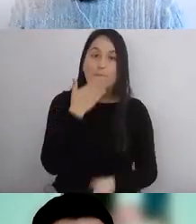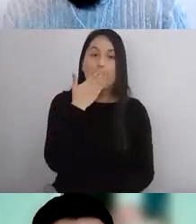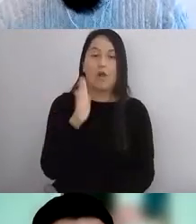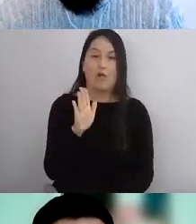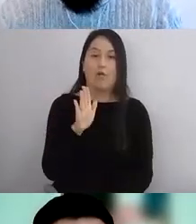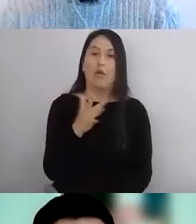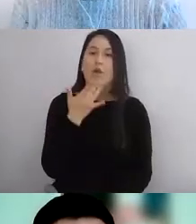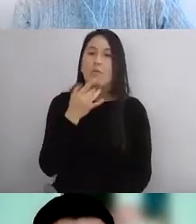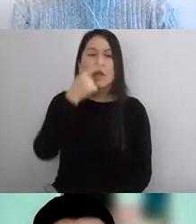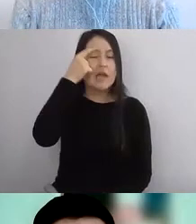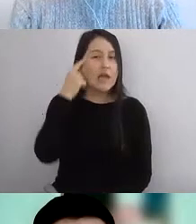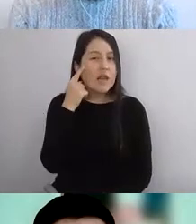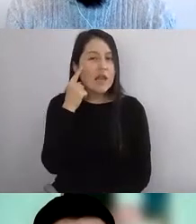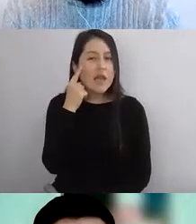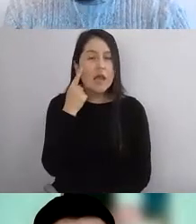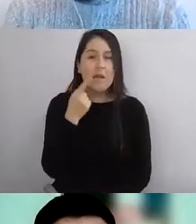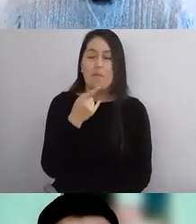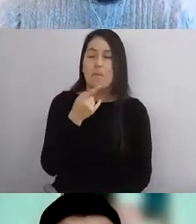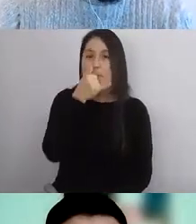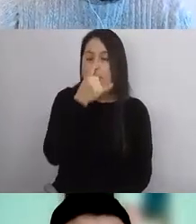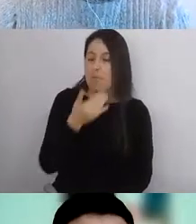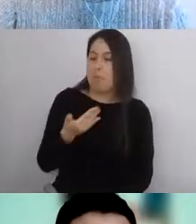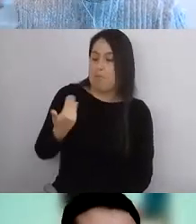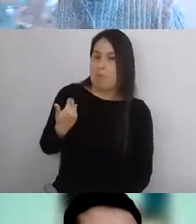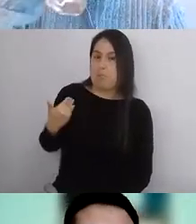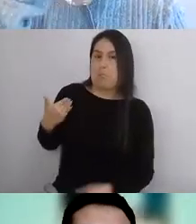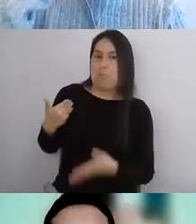que puede ser mientras más reciente, mejor? Te hago esa pregunta a ti.